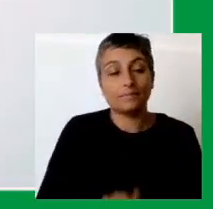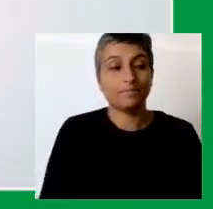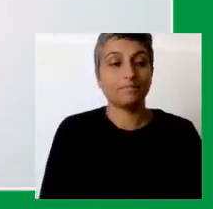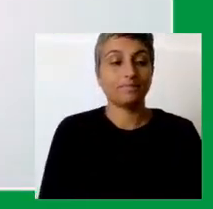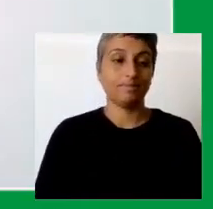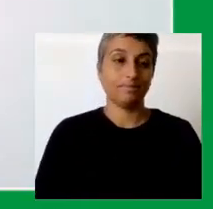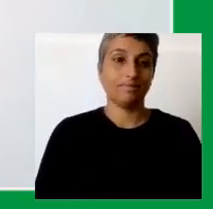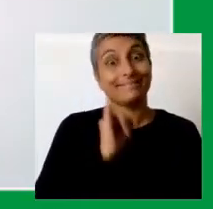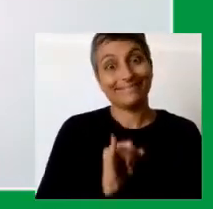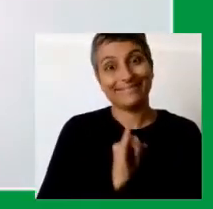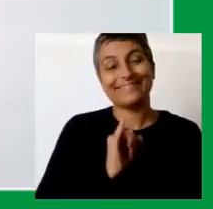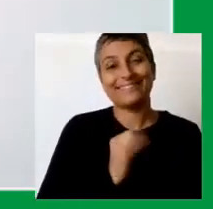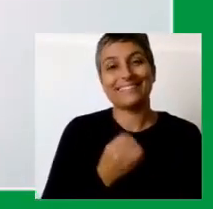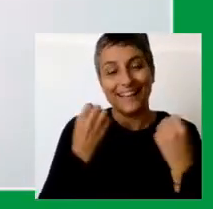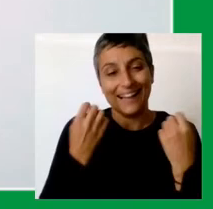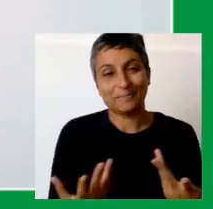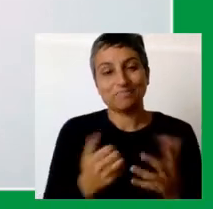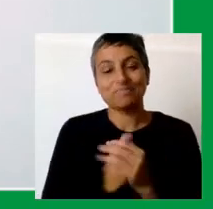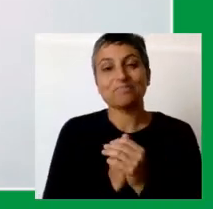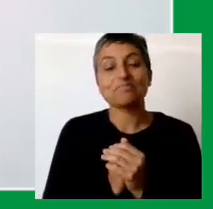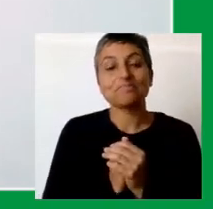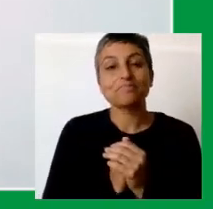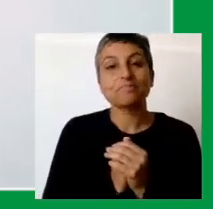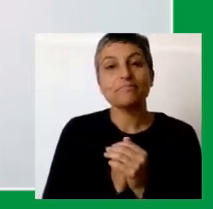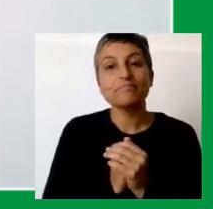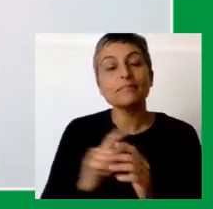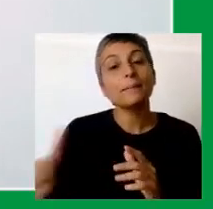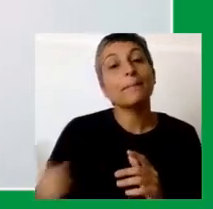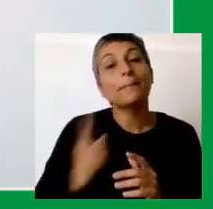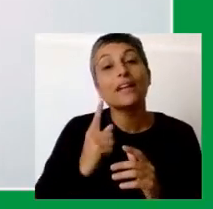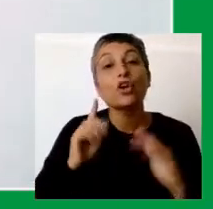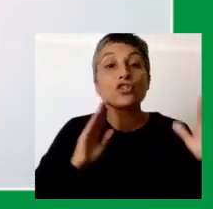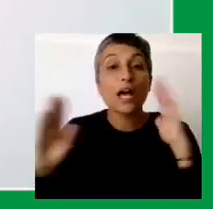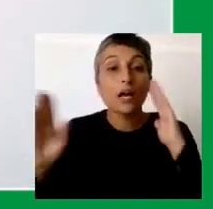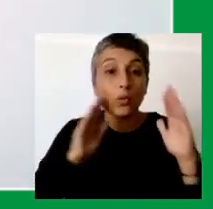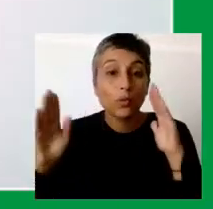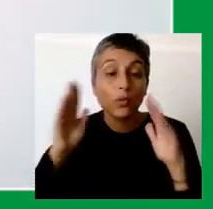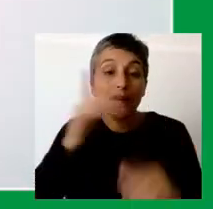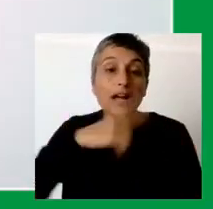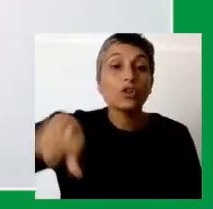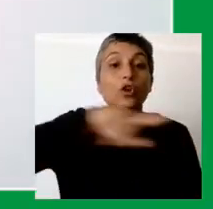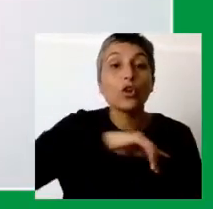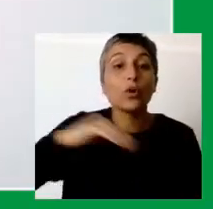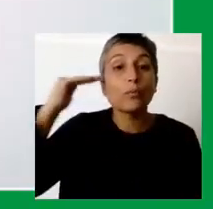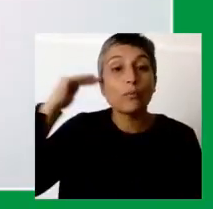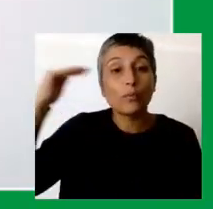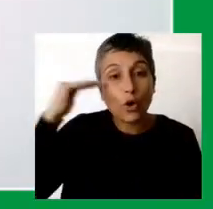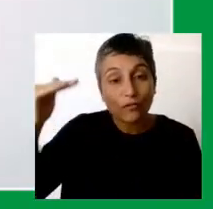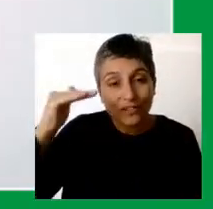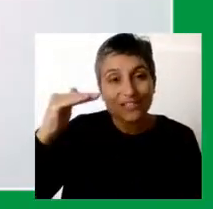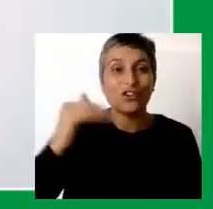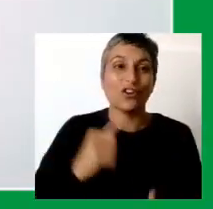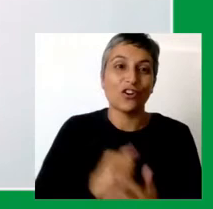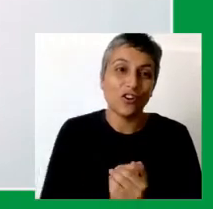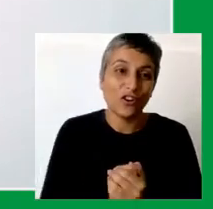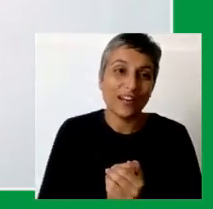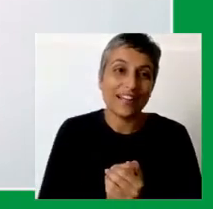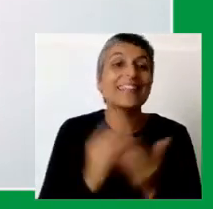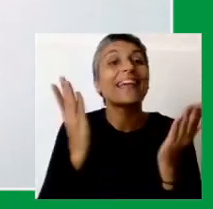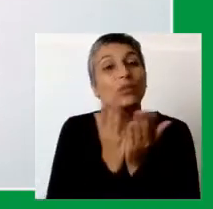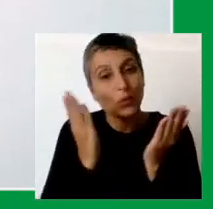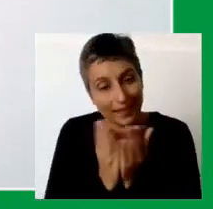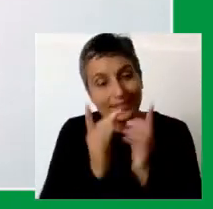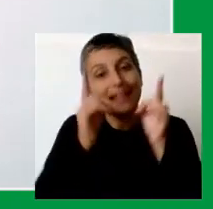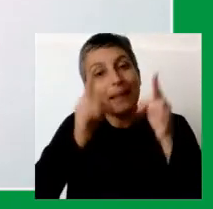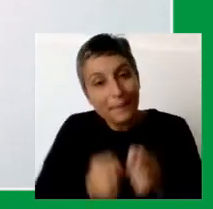Sí, cómo no. Bueno, primero quería saludar a las docentes, a los docentes, a los profes y a los estudiantes